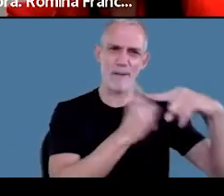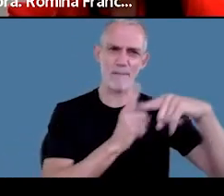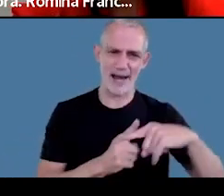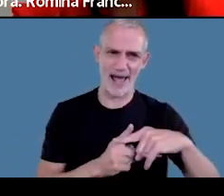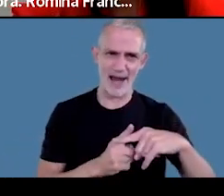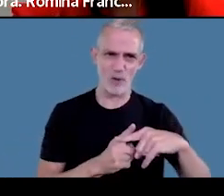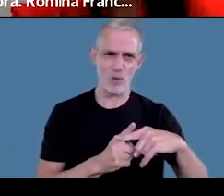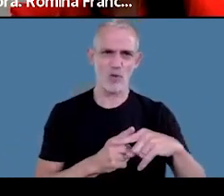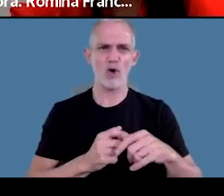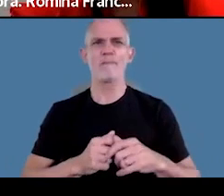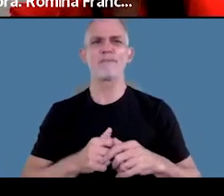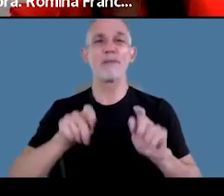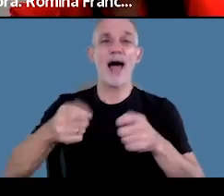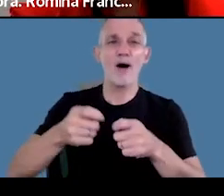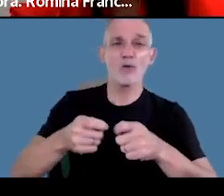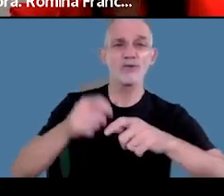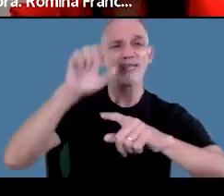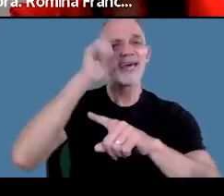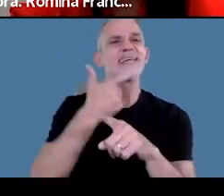cuenta en este ajuste estático.